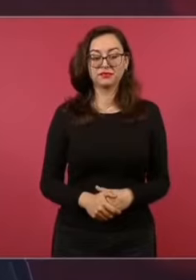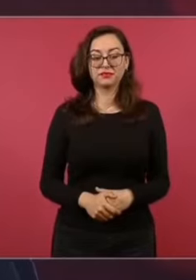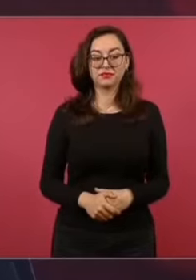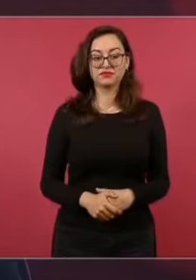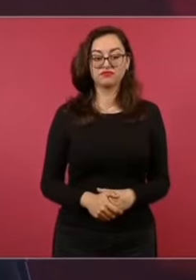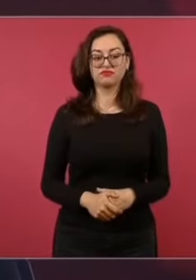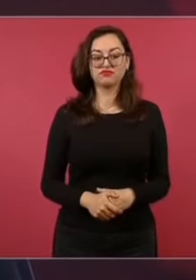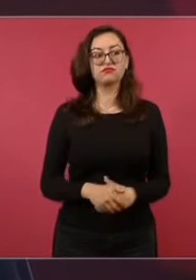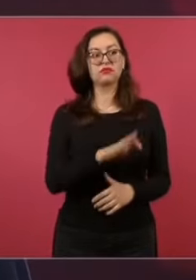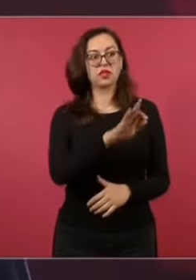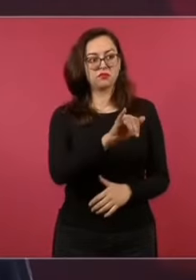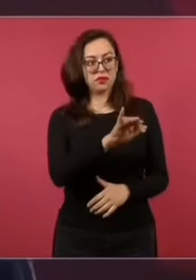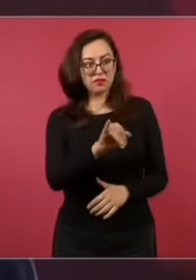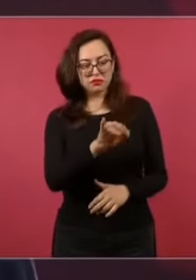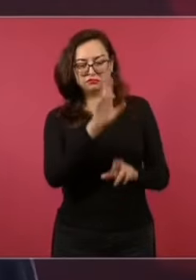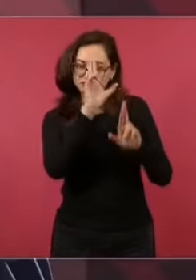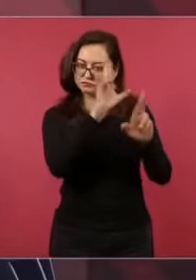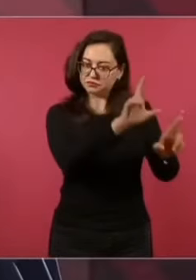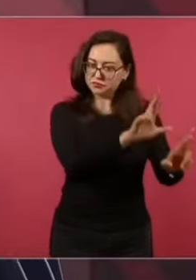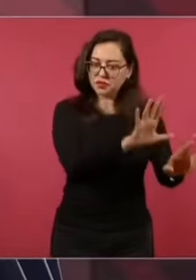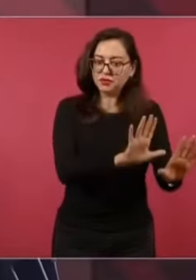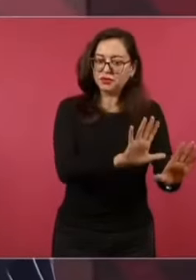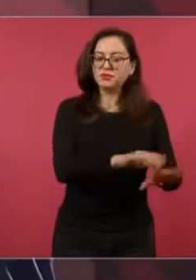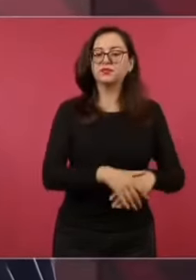Y respeto a los fifí.